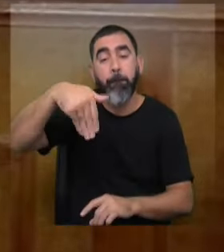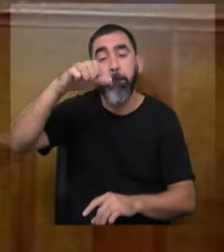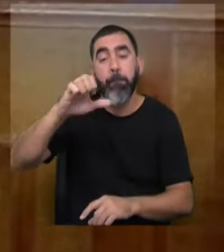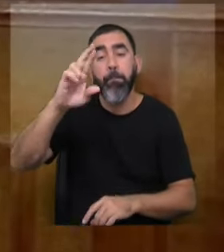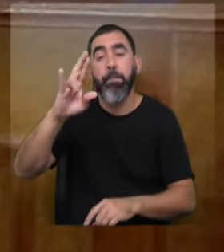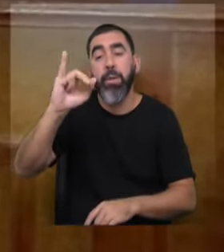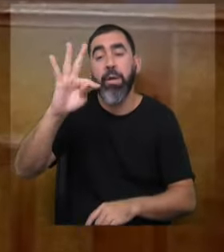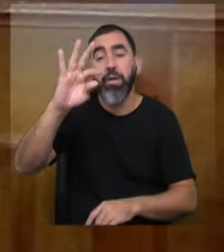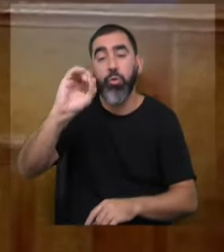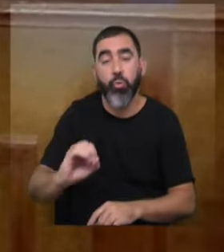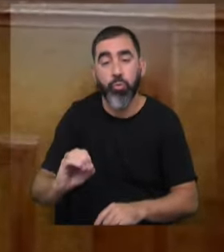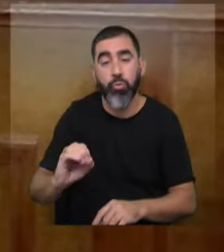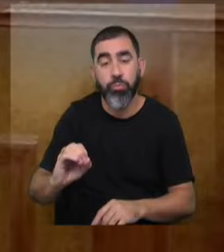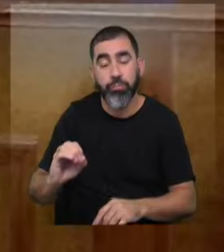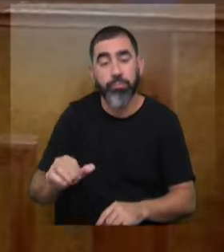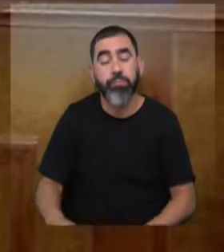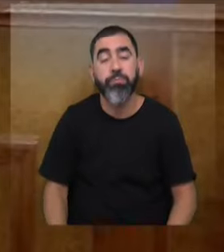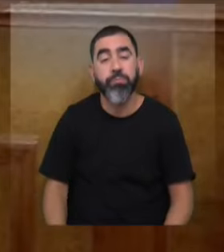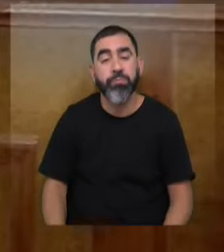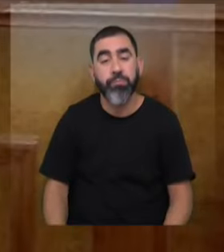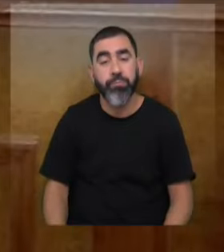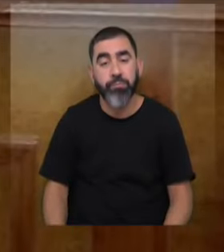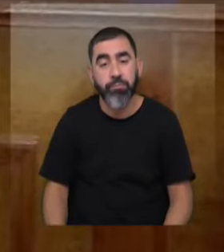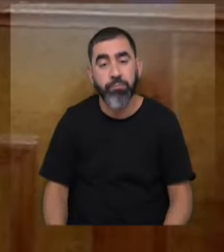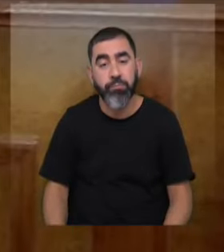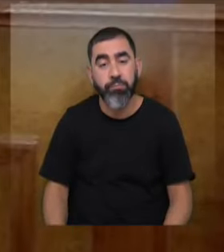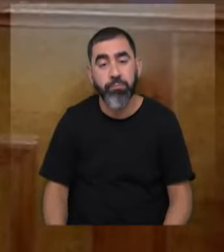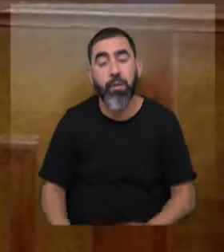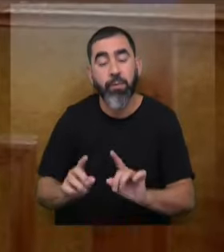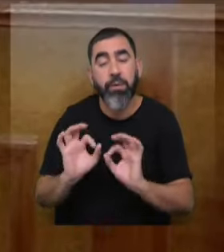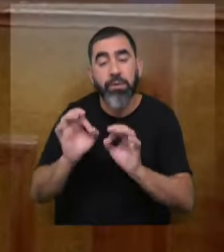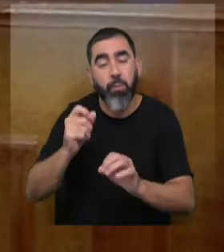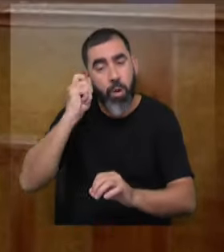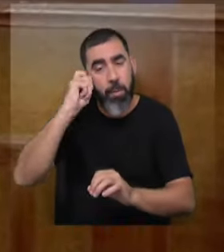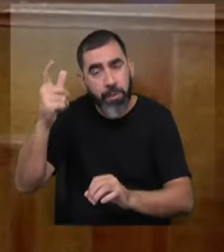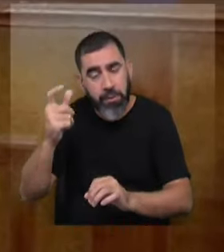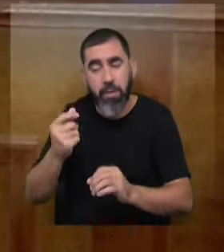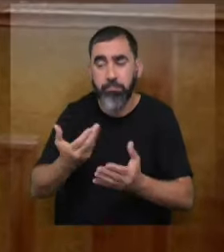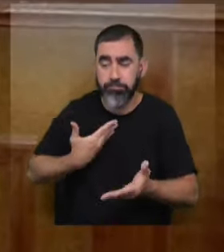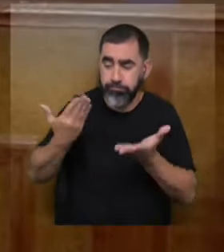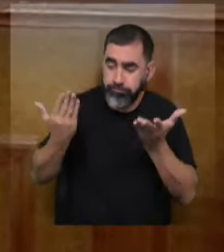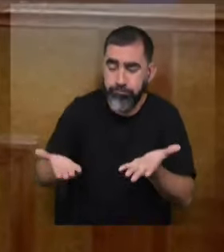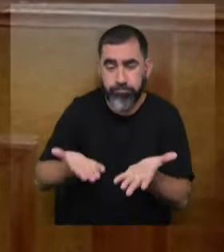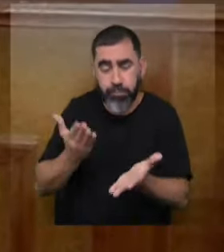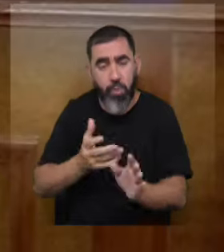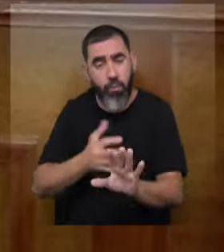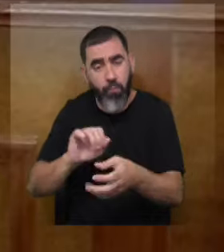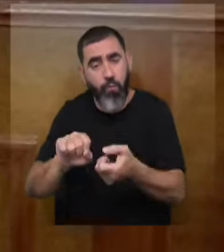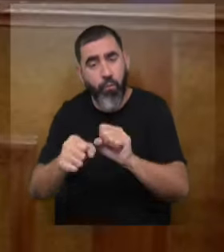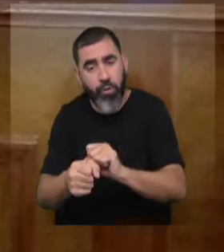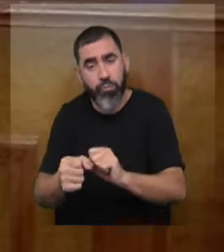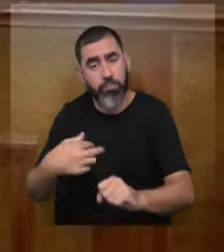está usándose mucho, no es que me guste la palabra, pero sí el concepto. Hay que llegar por capacidad, por mérito, por esfuerzo, por